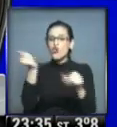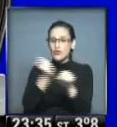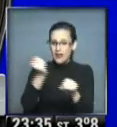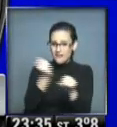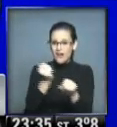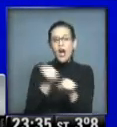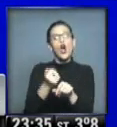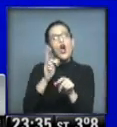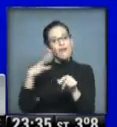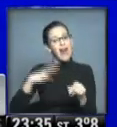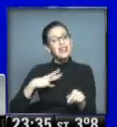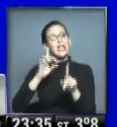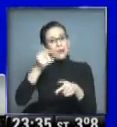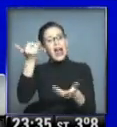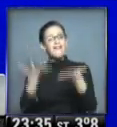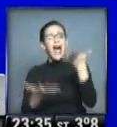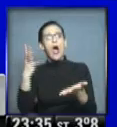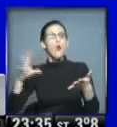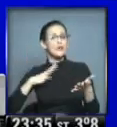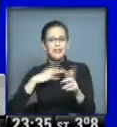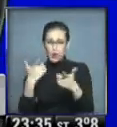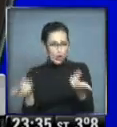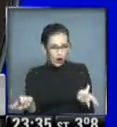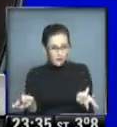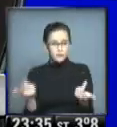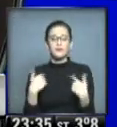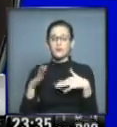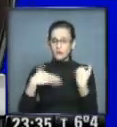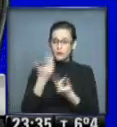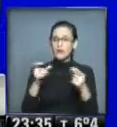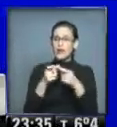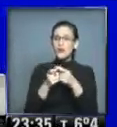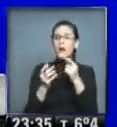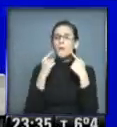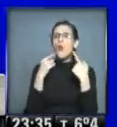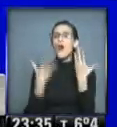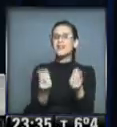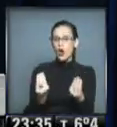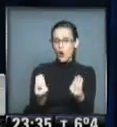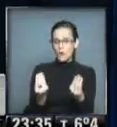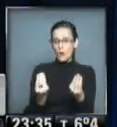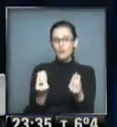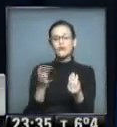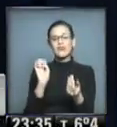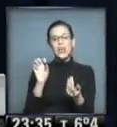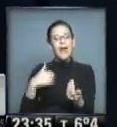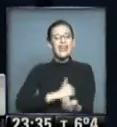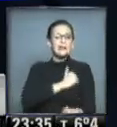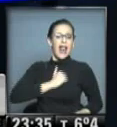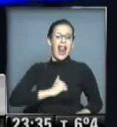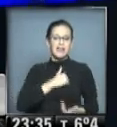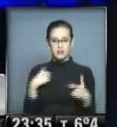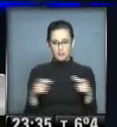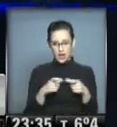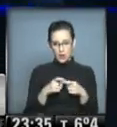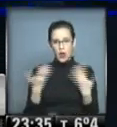e injusticias que siguen sucediendo. Y la película trata de retratarlas. Y esto es Diagnóstico Esperanza, así se llama la película, que se puede ver en el